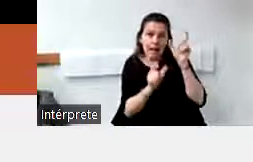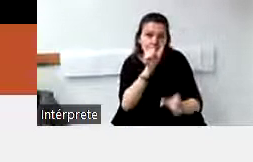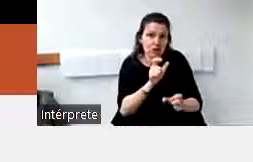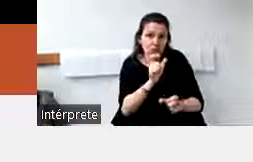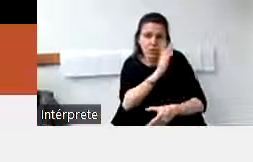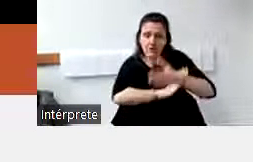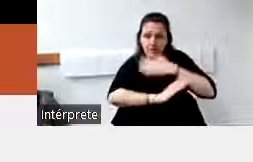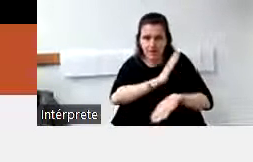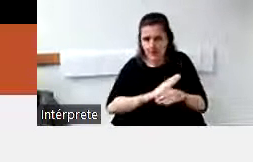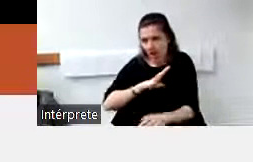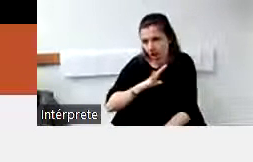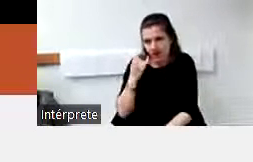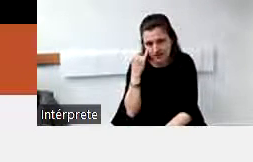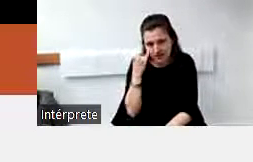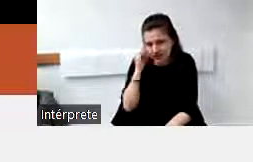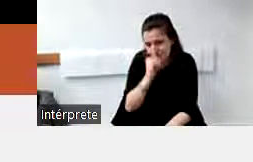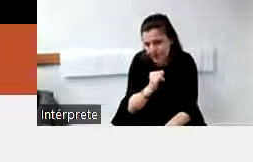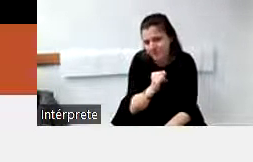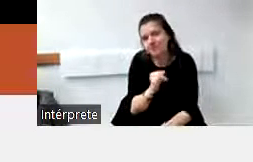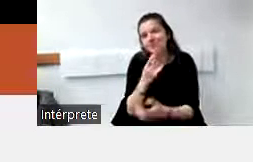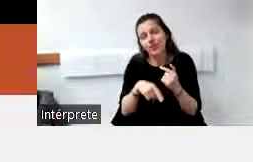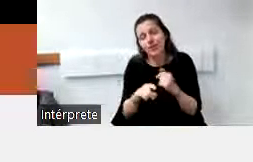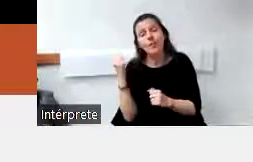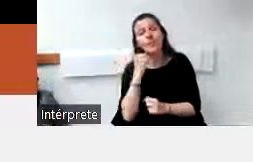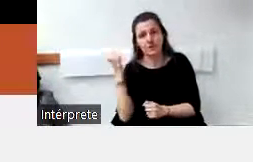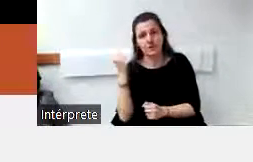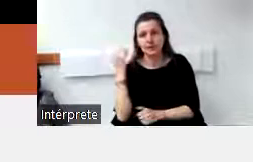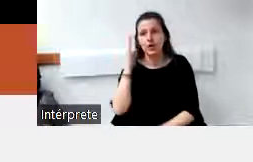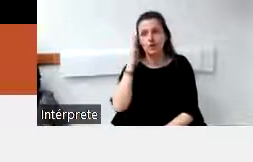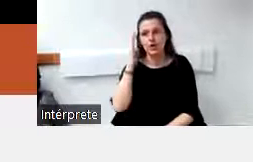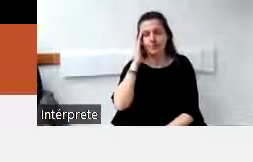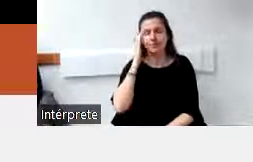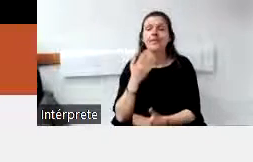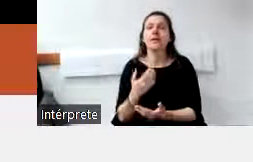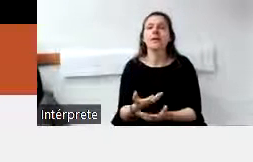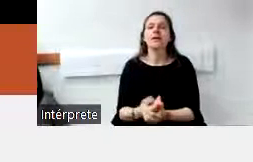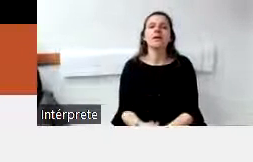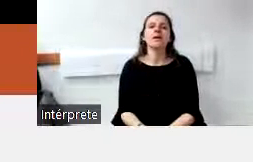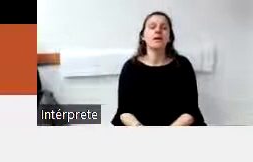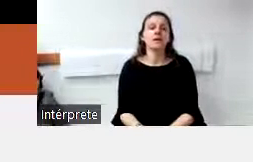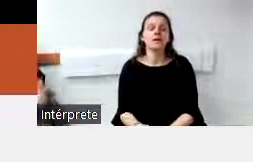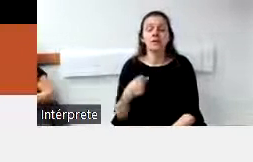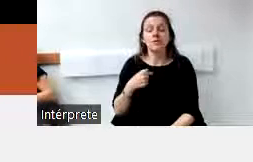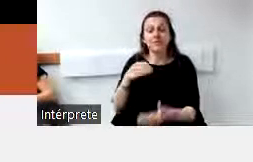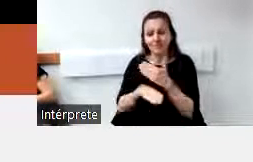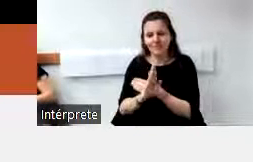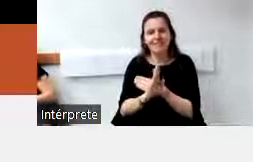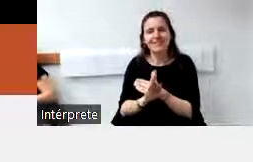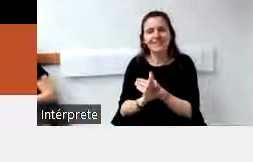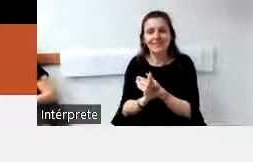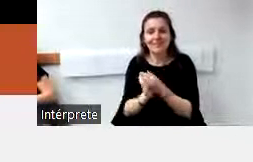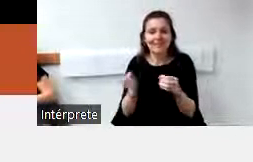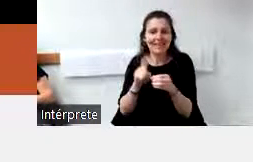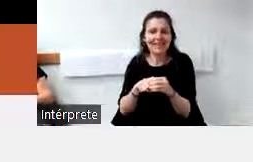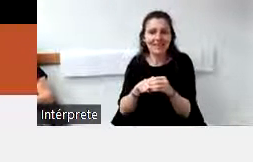es clave. Estaba oyendo, entré cuando se estaba hablando de todas las barreras físicas,